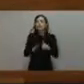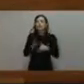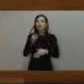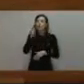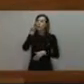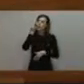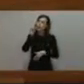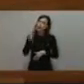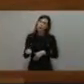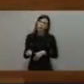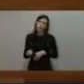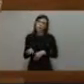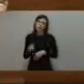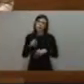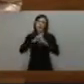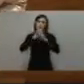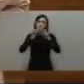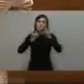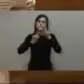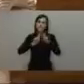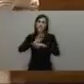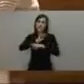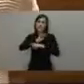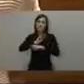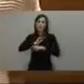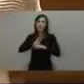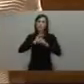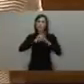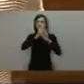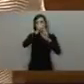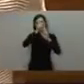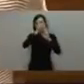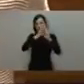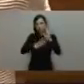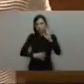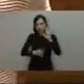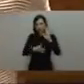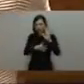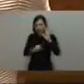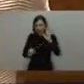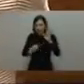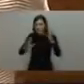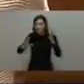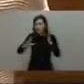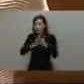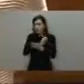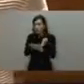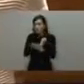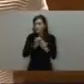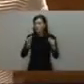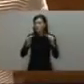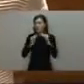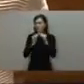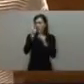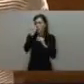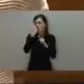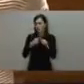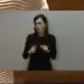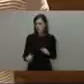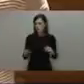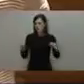un elenco de preguntas que todas, señor presidente, coinciden en un diagnóstico.